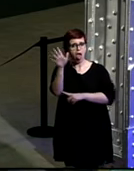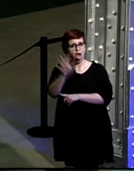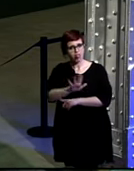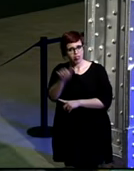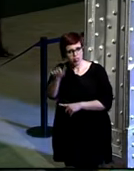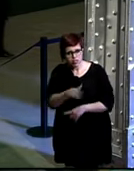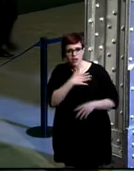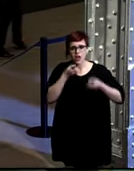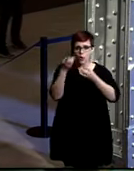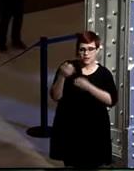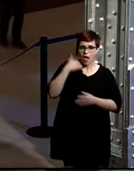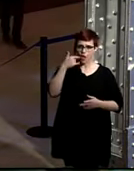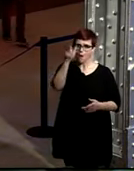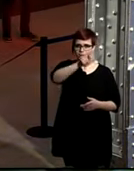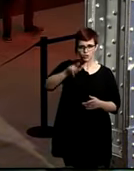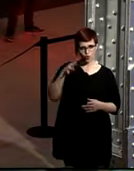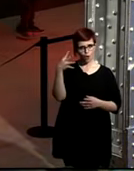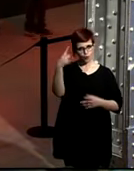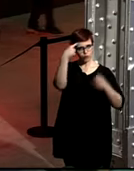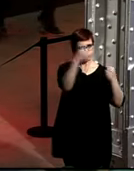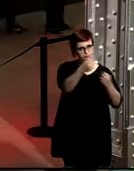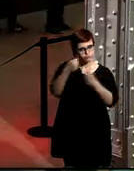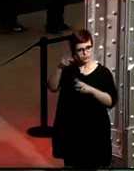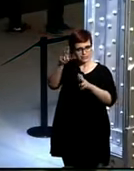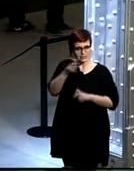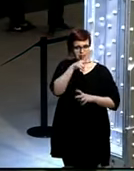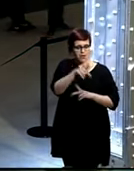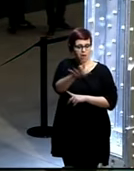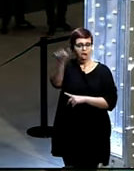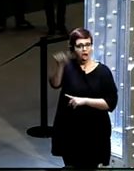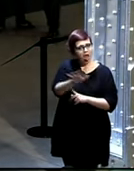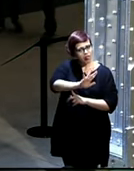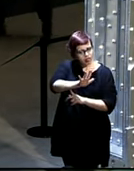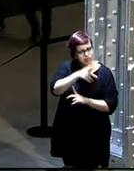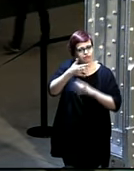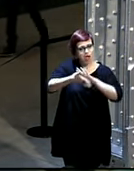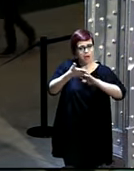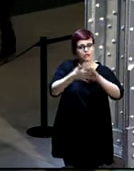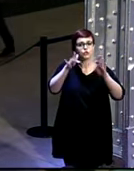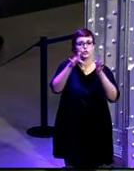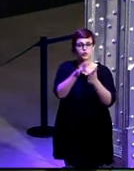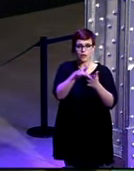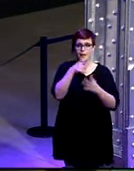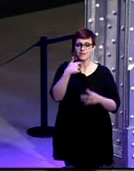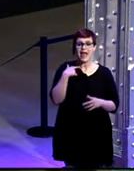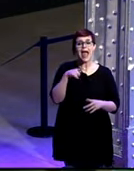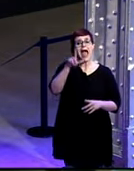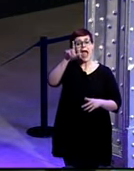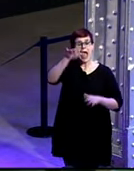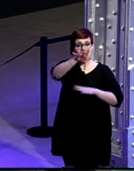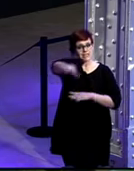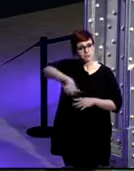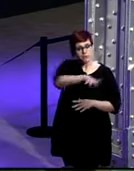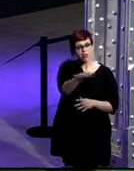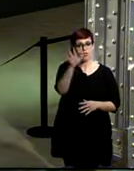nuestros invitados, que son 4 cineastas magníficos, que tienen un montón de cosas que contar. Espacio FTEF y